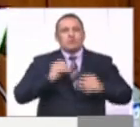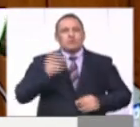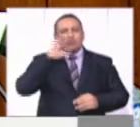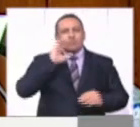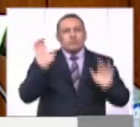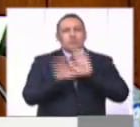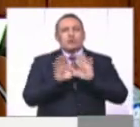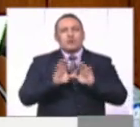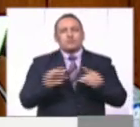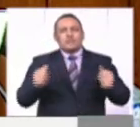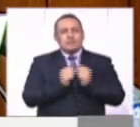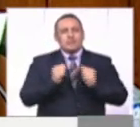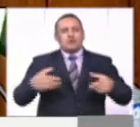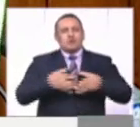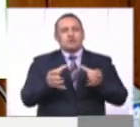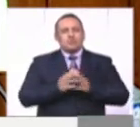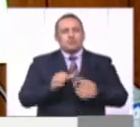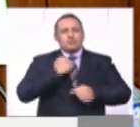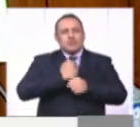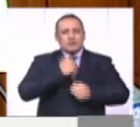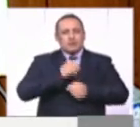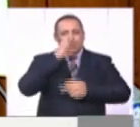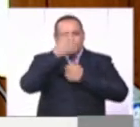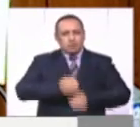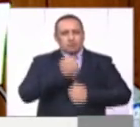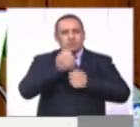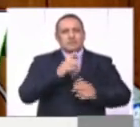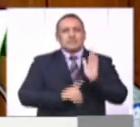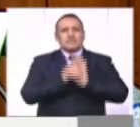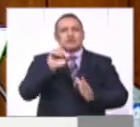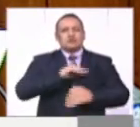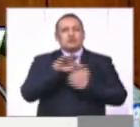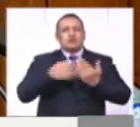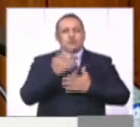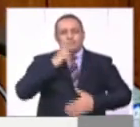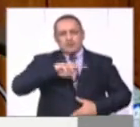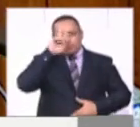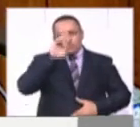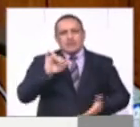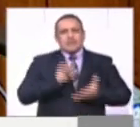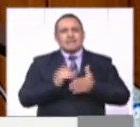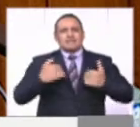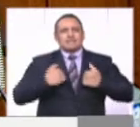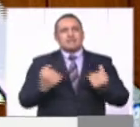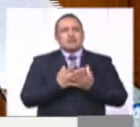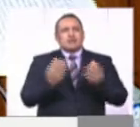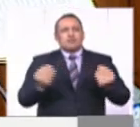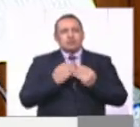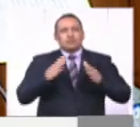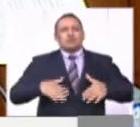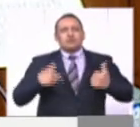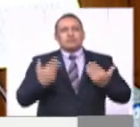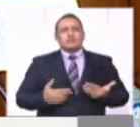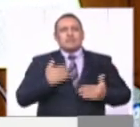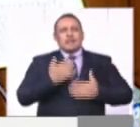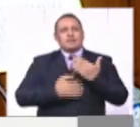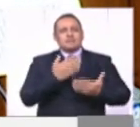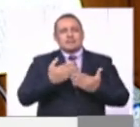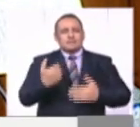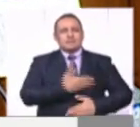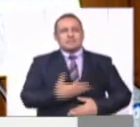Busquemos que la minería sea la base del desarrollo del Perú que tiene mucho muchas posibilidades